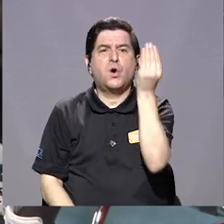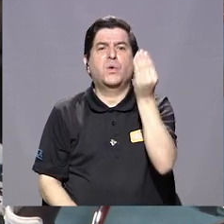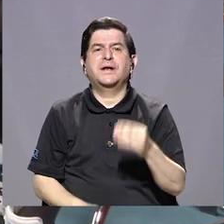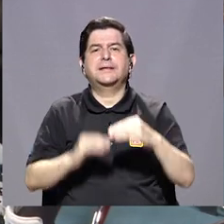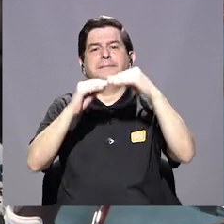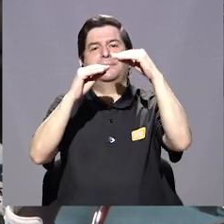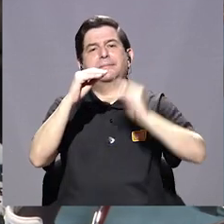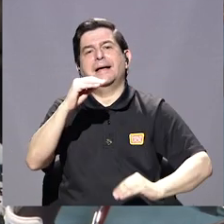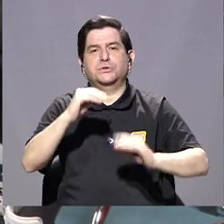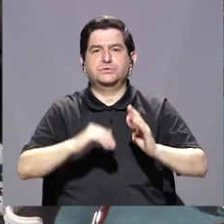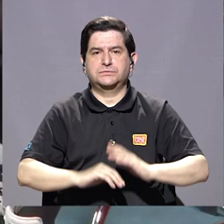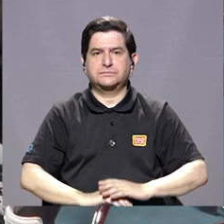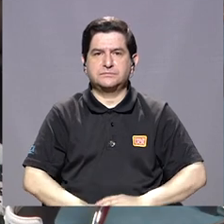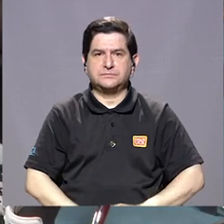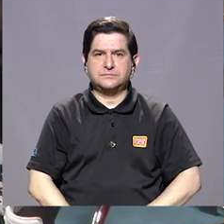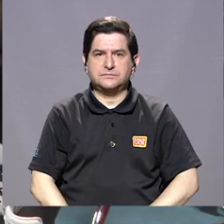¿verdad?